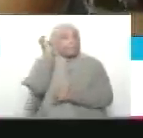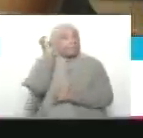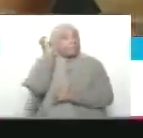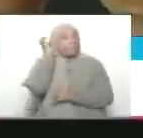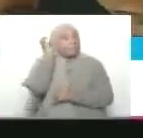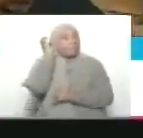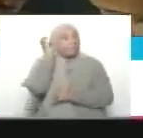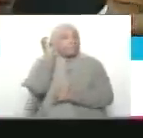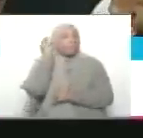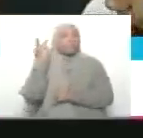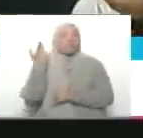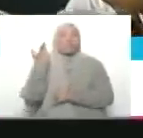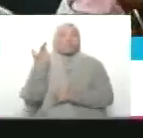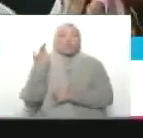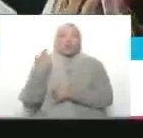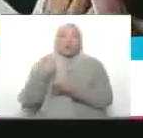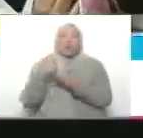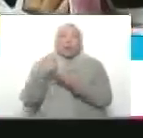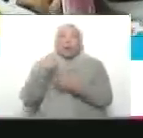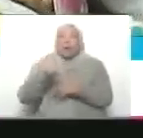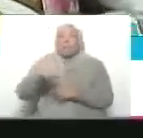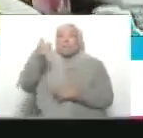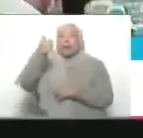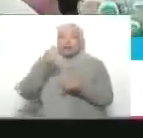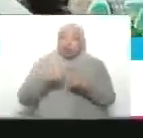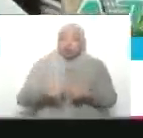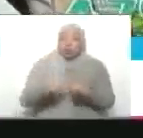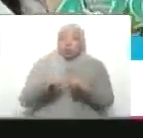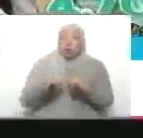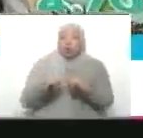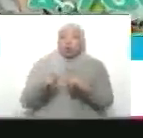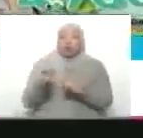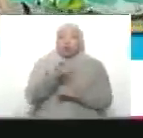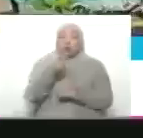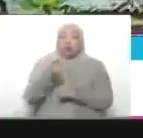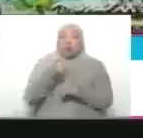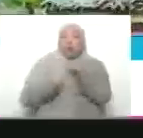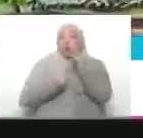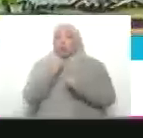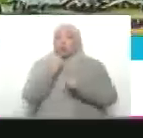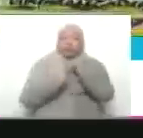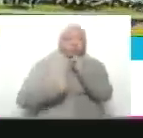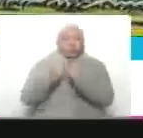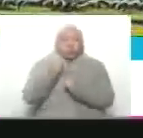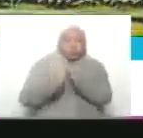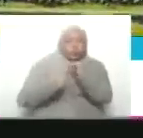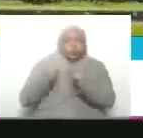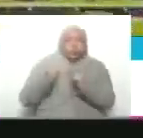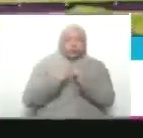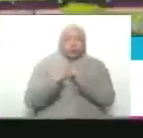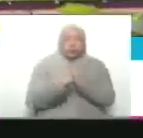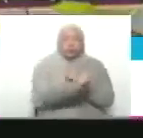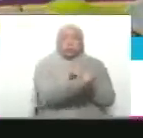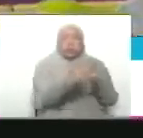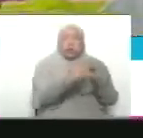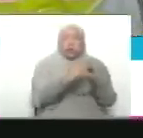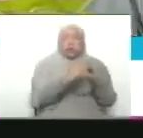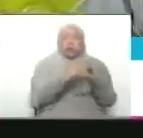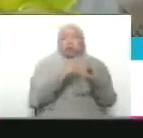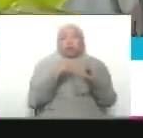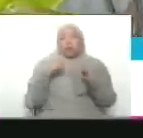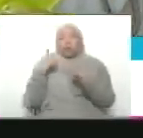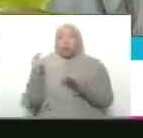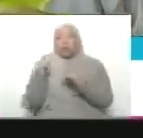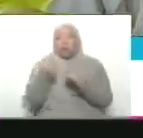ella fue agarró los niños y pudo salir con los niños en ese momento pero nosotros nos fuimos a